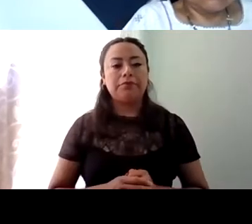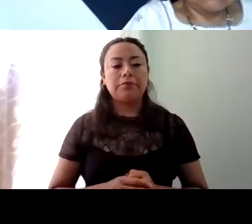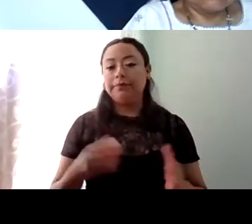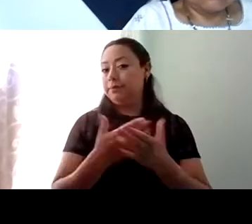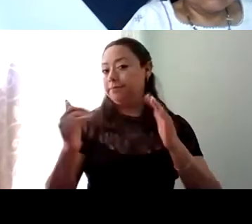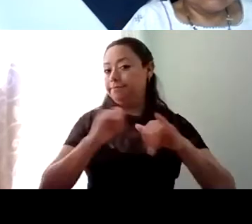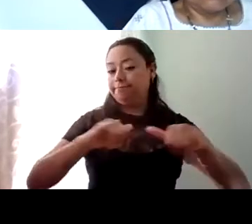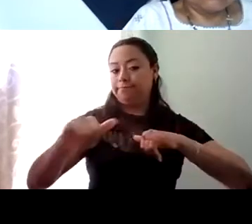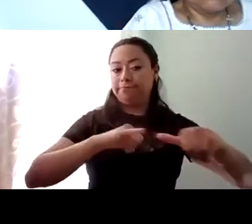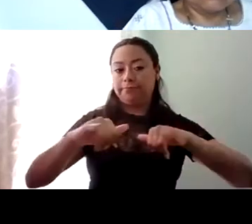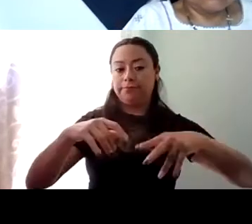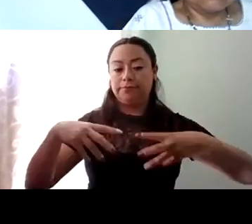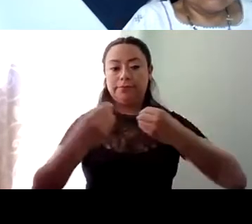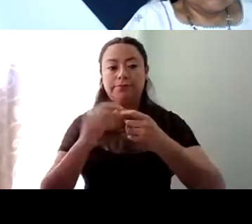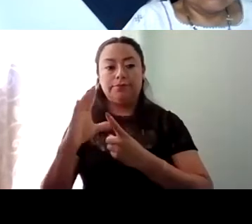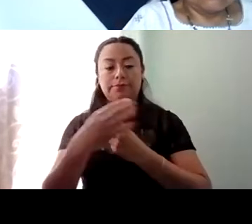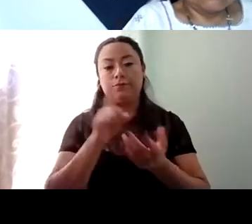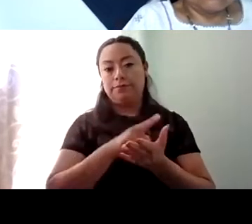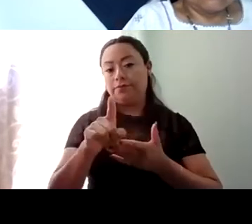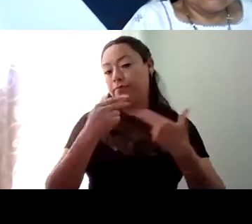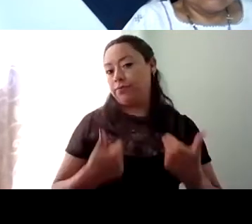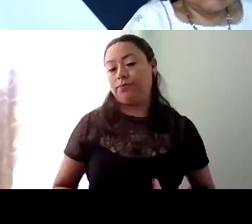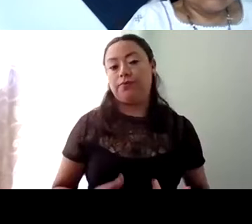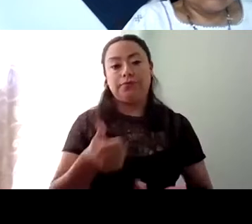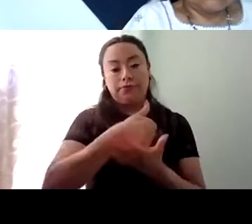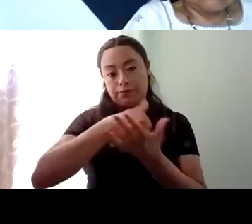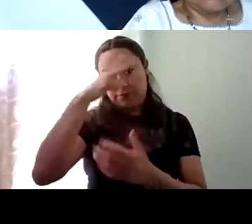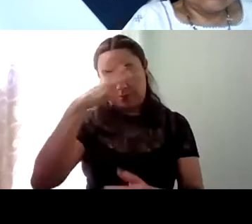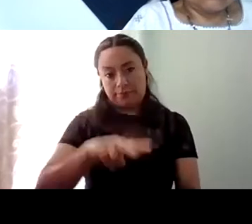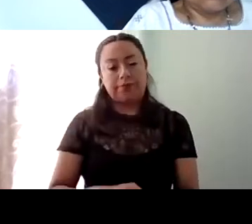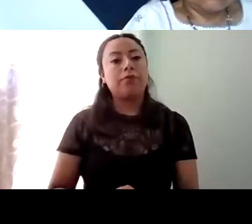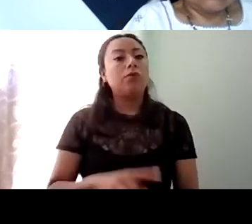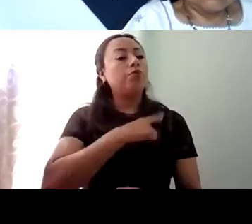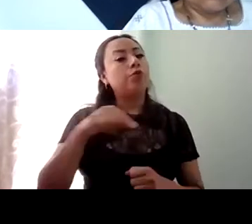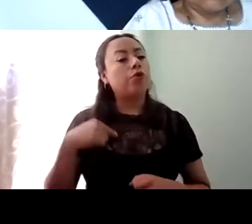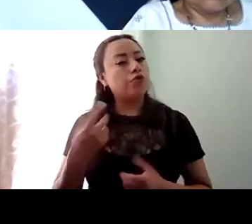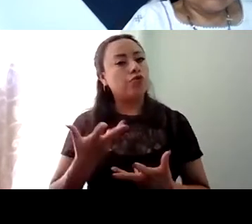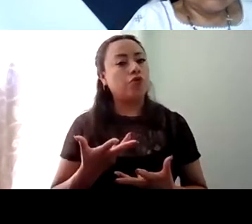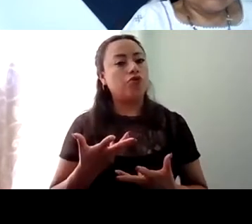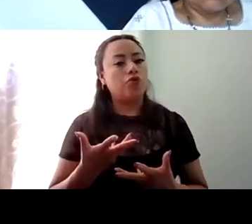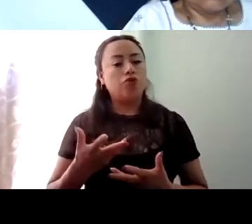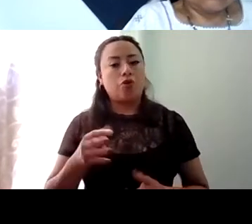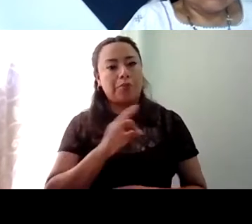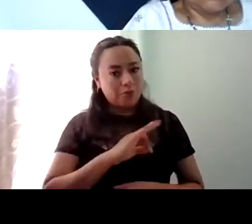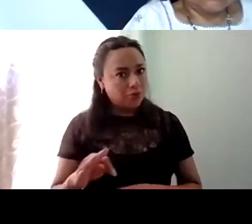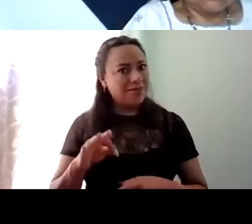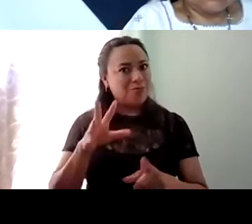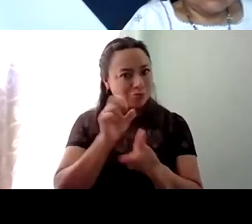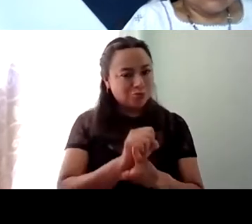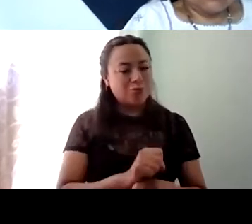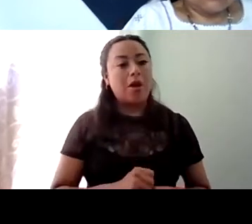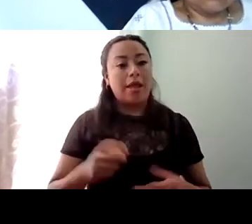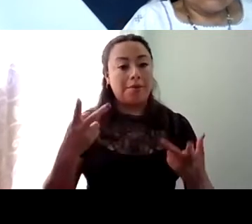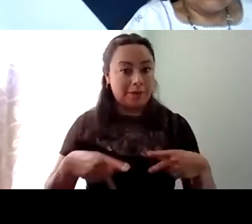territorio, junto con la Comisión de Derechos Humanos de la Ciudad de México, logramos que los aseadores de calzado que habían sido expulsados de